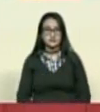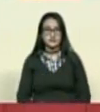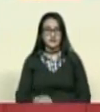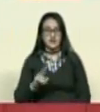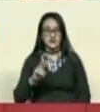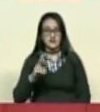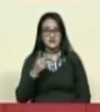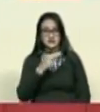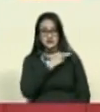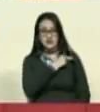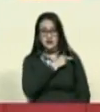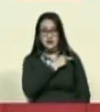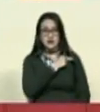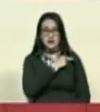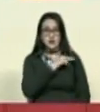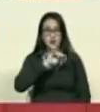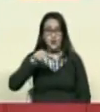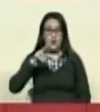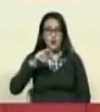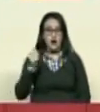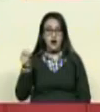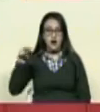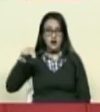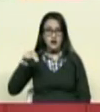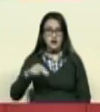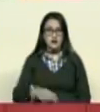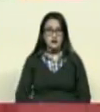Vicealmirante Juan Oti